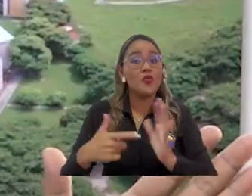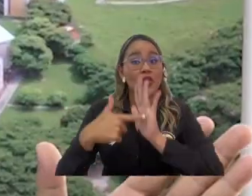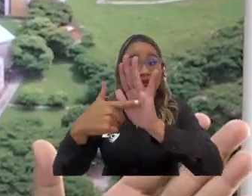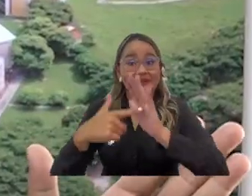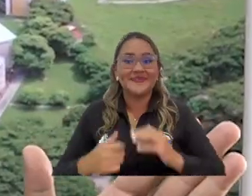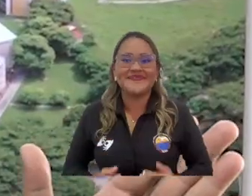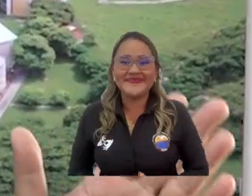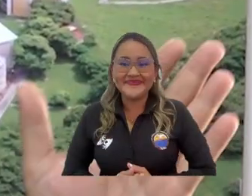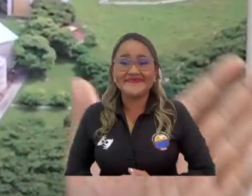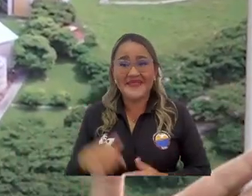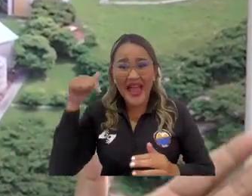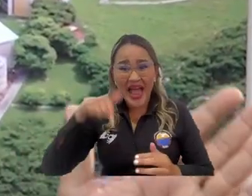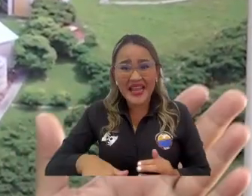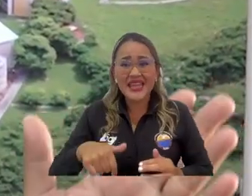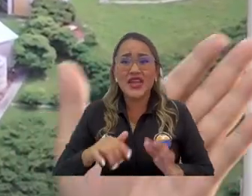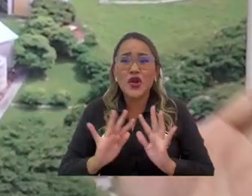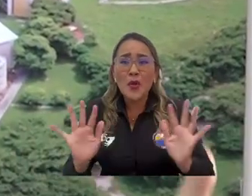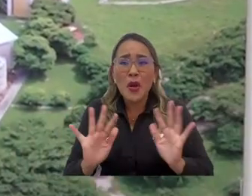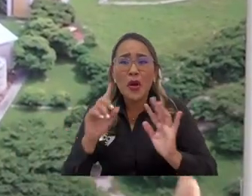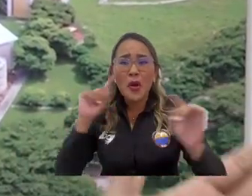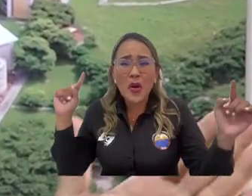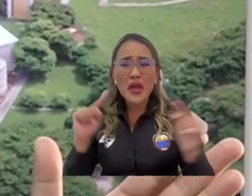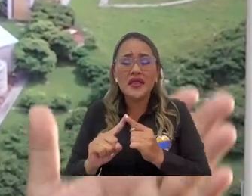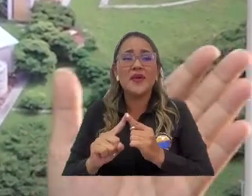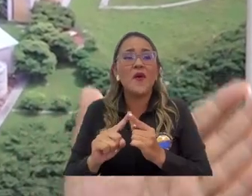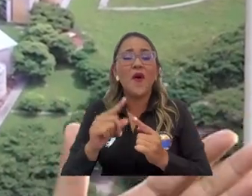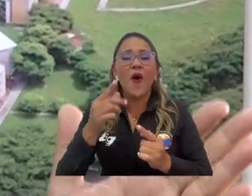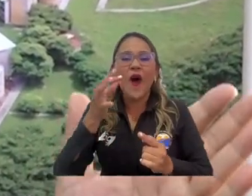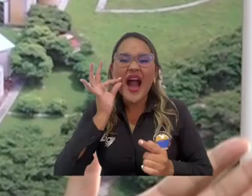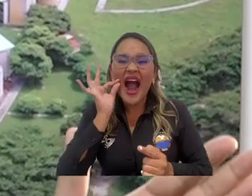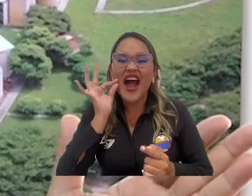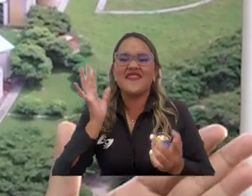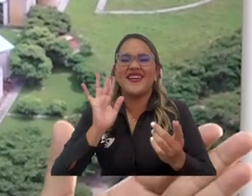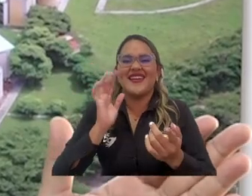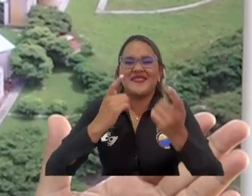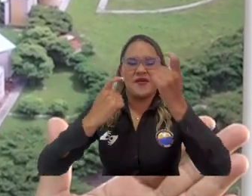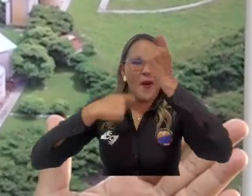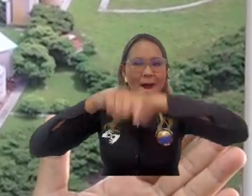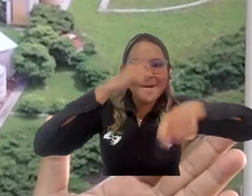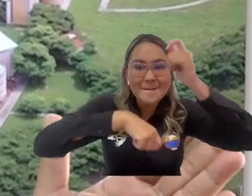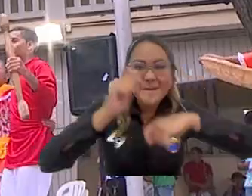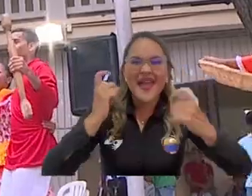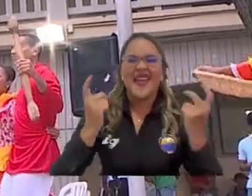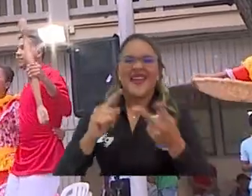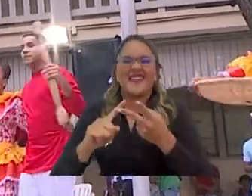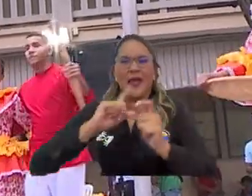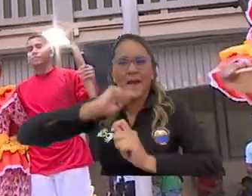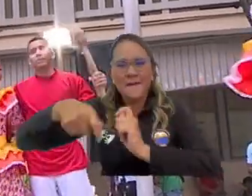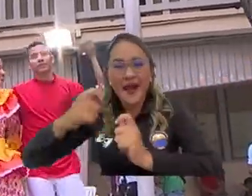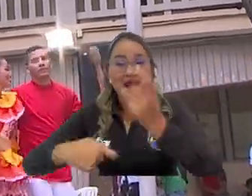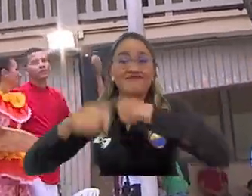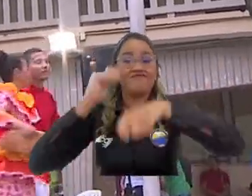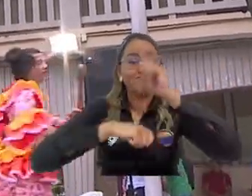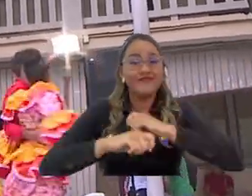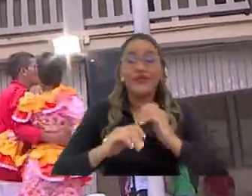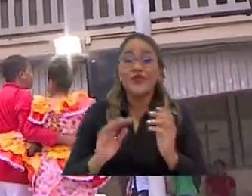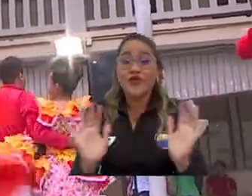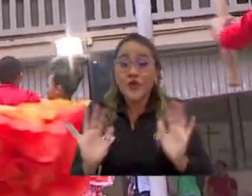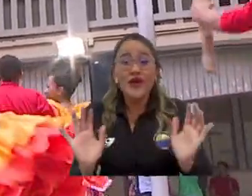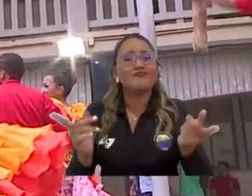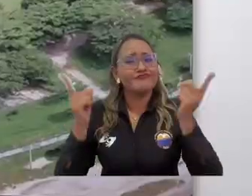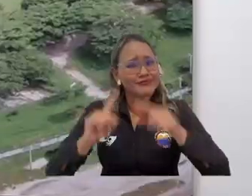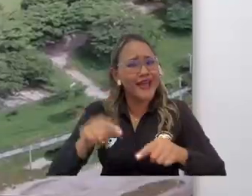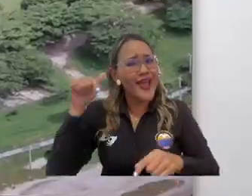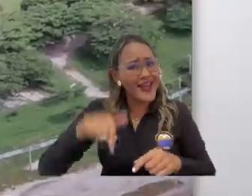No solamente se exporta café, se exporta banano, se exporta cualquier tipo de producto, sino que Colombia ante el mundo se conoce por